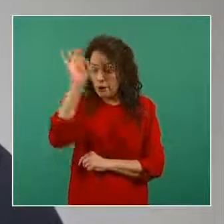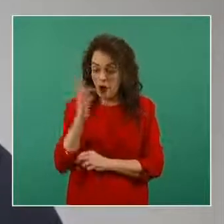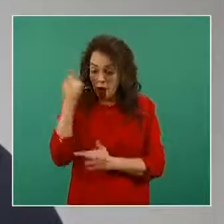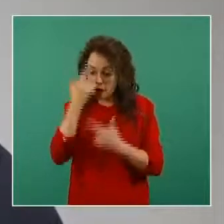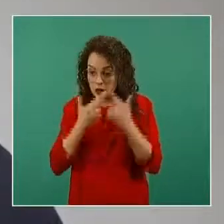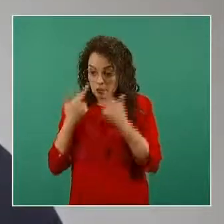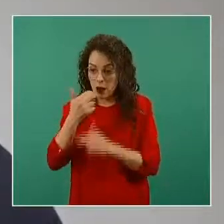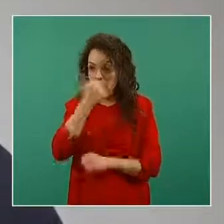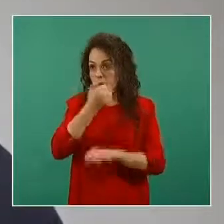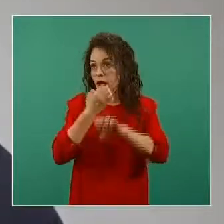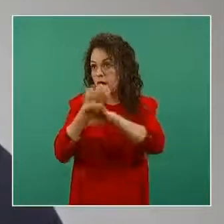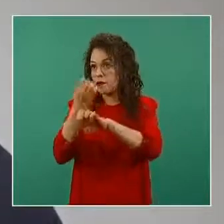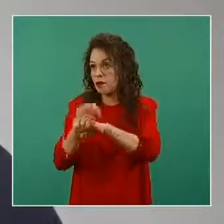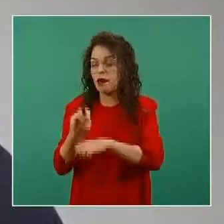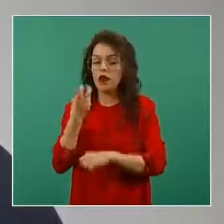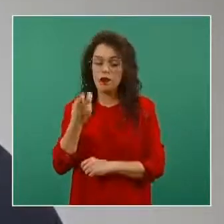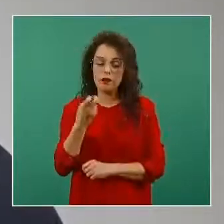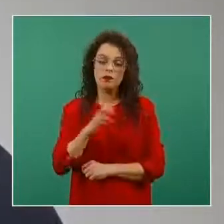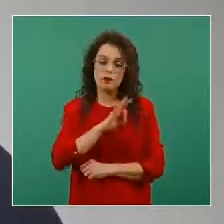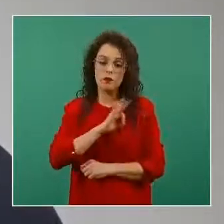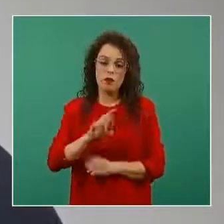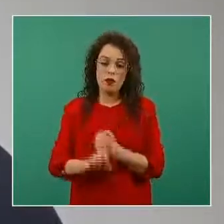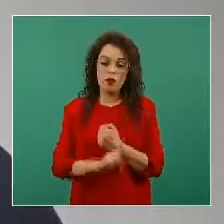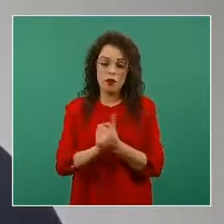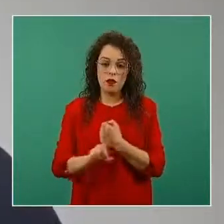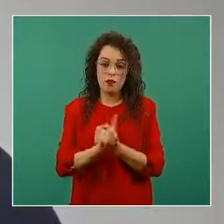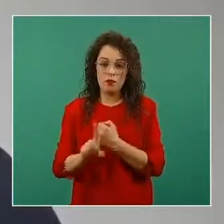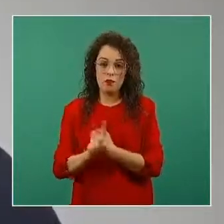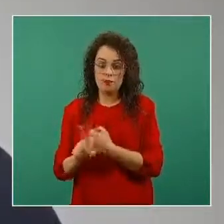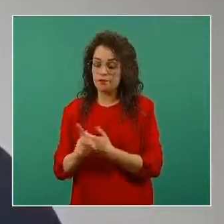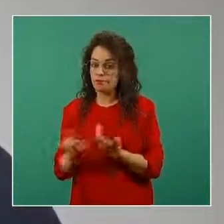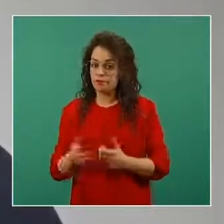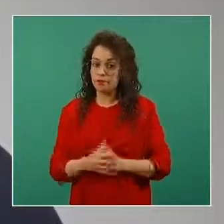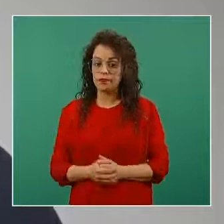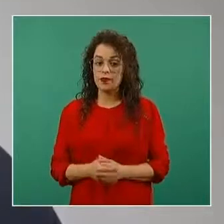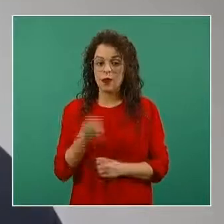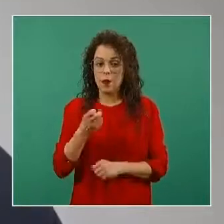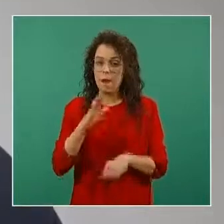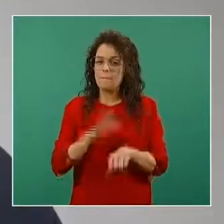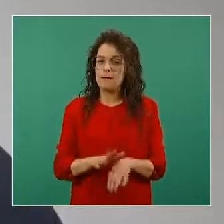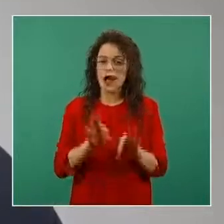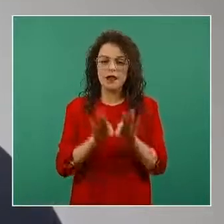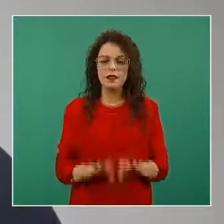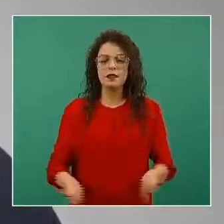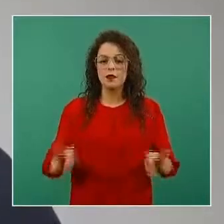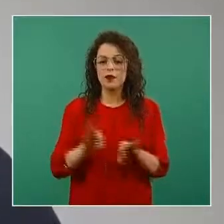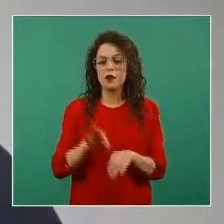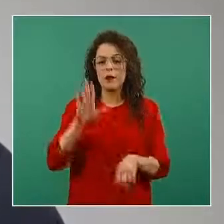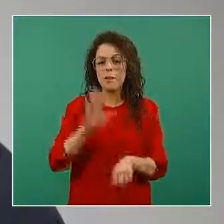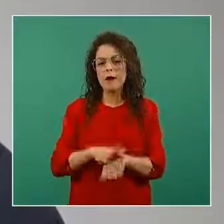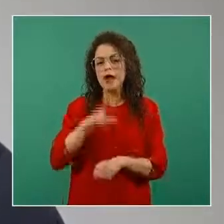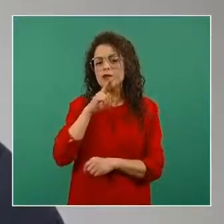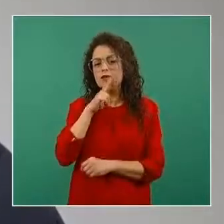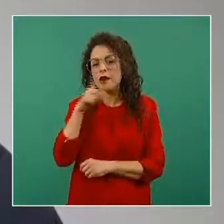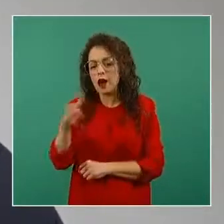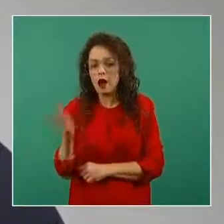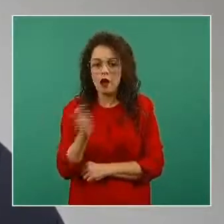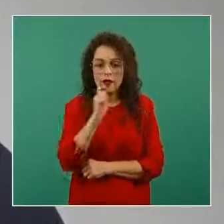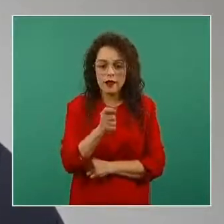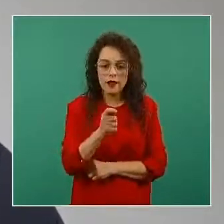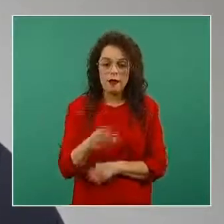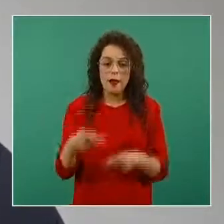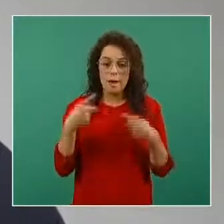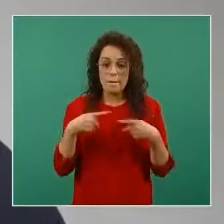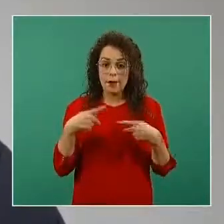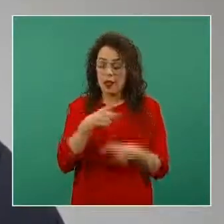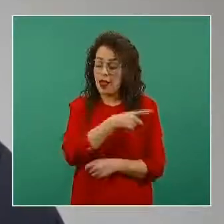pudiera prestar obviamente a problemas en la logística. Entonces es lo más importante y lo mejor, y de ahí la recomendación, es que la población